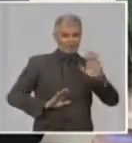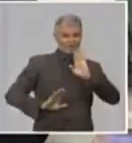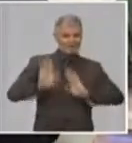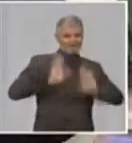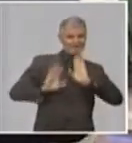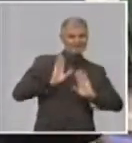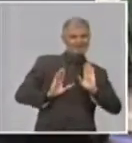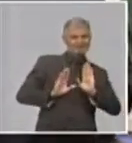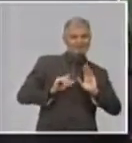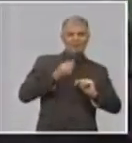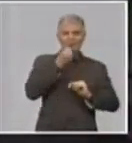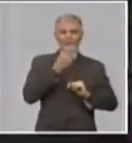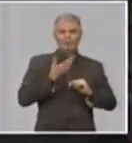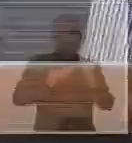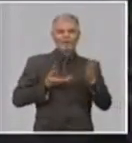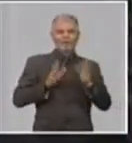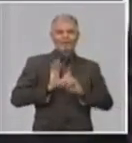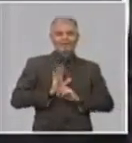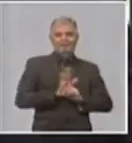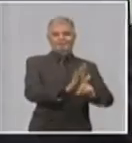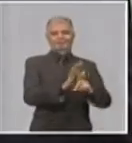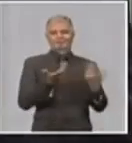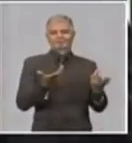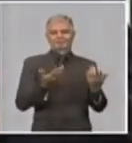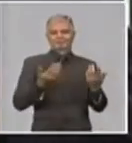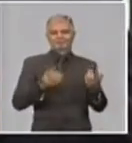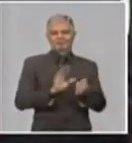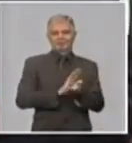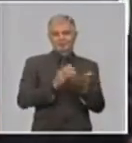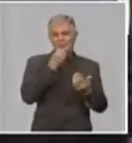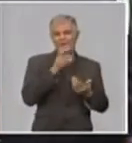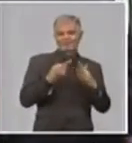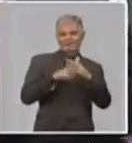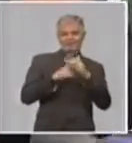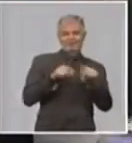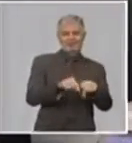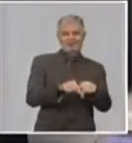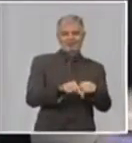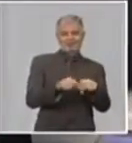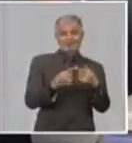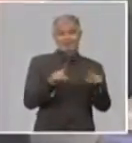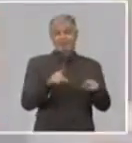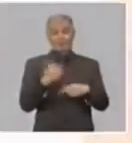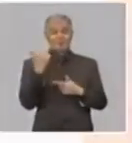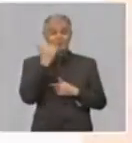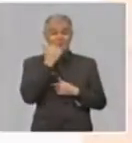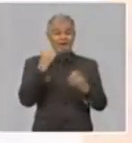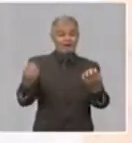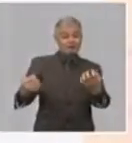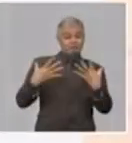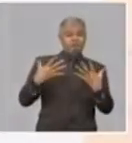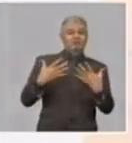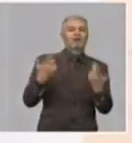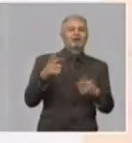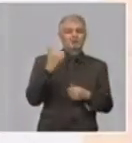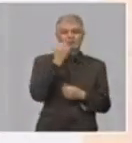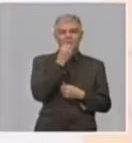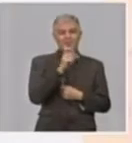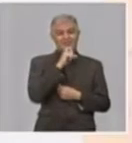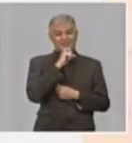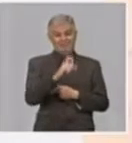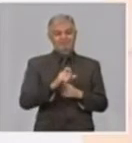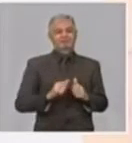carga viral. Bien, y por lo tanto, estamos hablando de que, por favor, la próxima